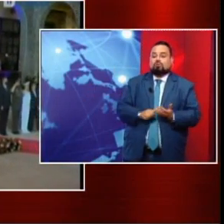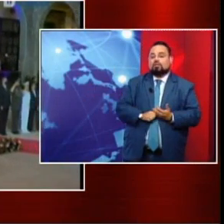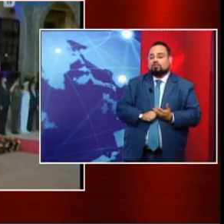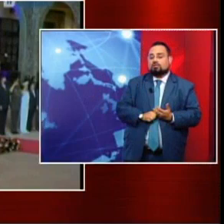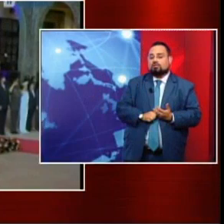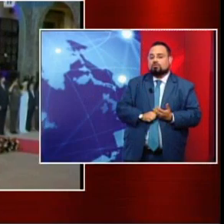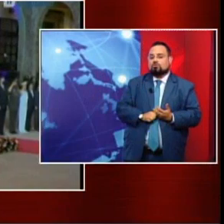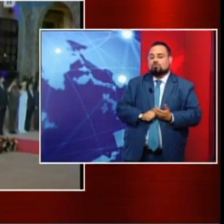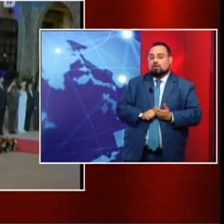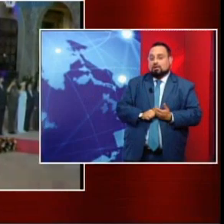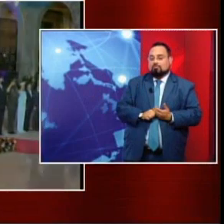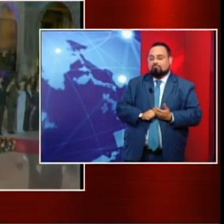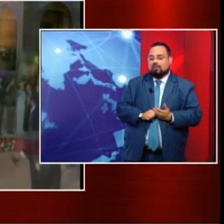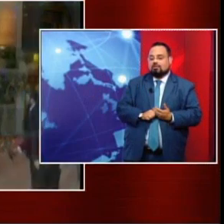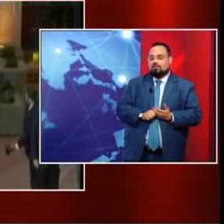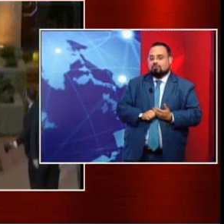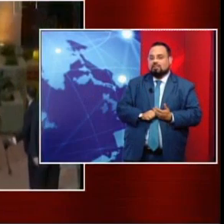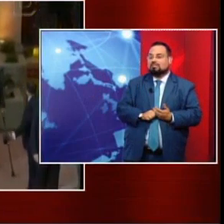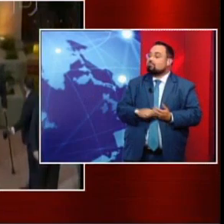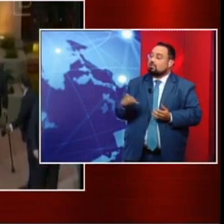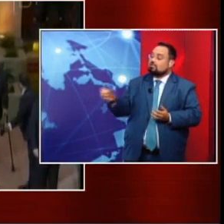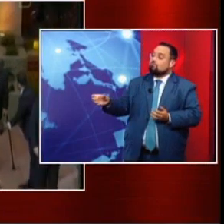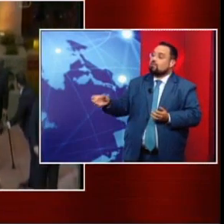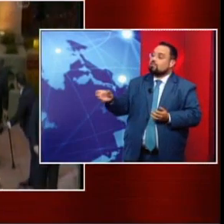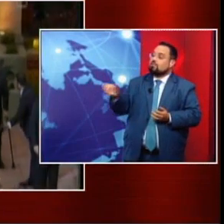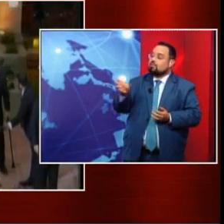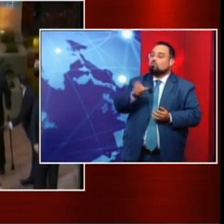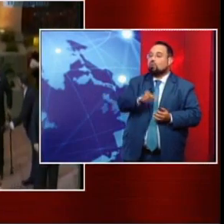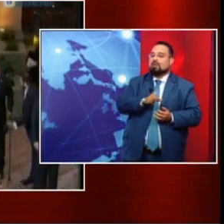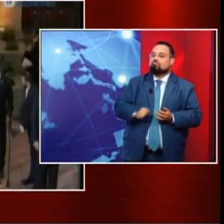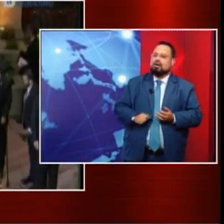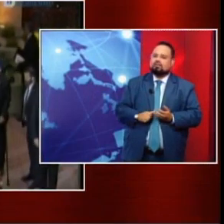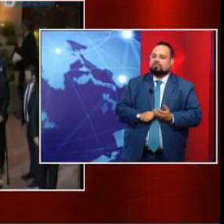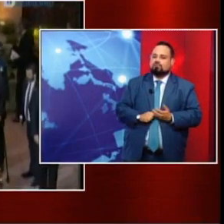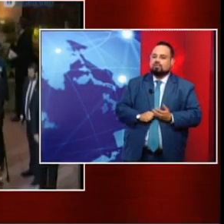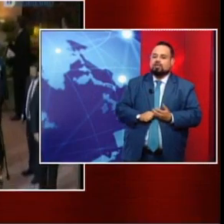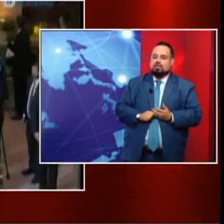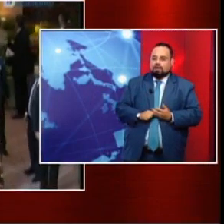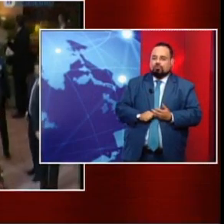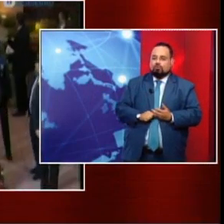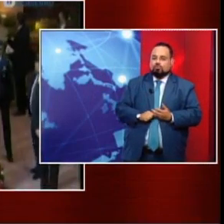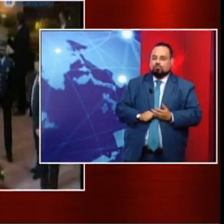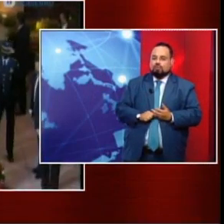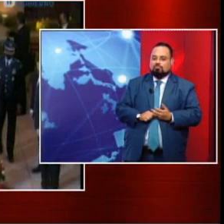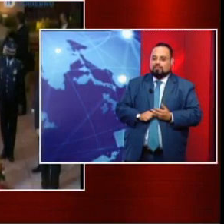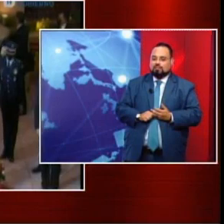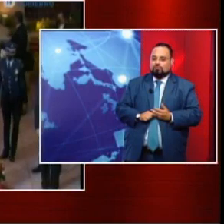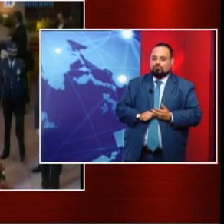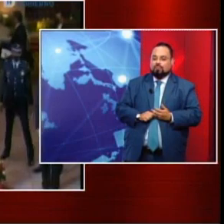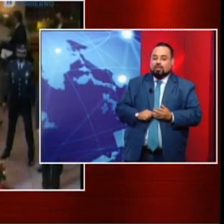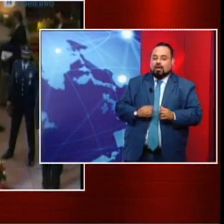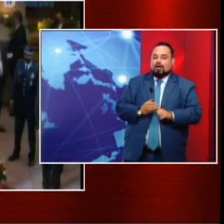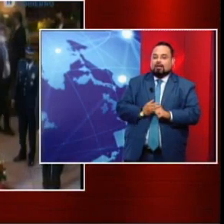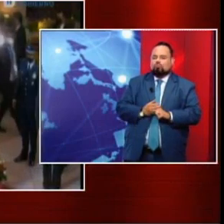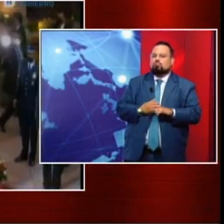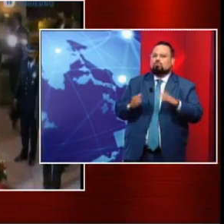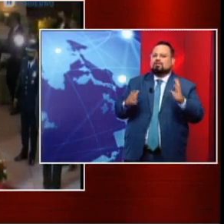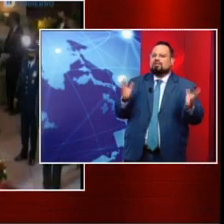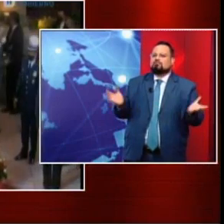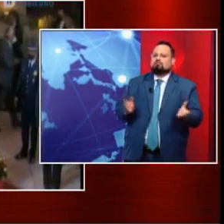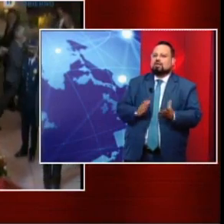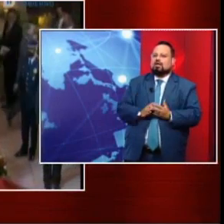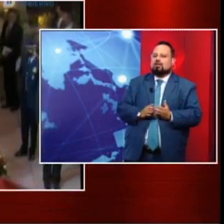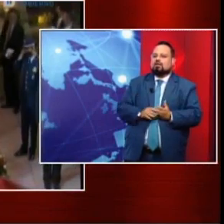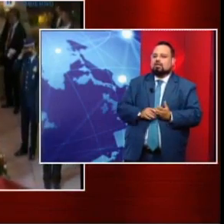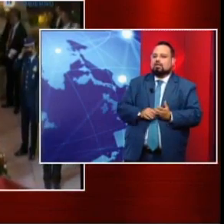que se pueda ir deteniendo en parte la violencia, para que se pueda ir deteniendo en parte también el fenómeno de la migración. Uno